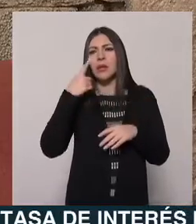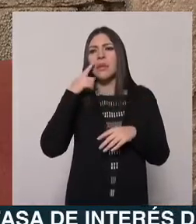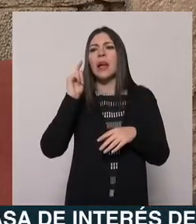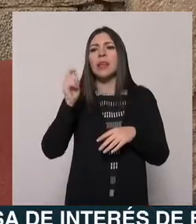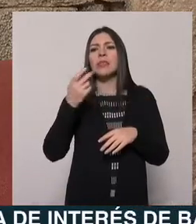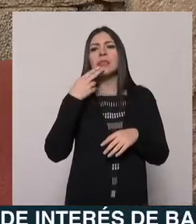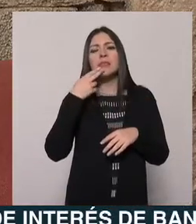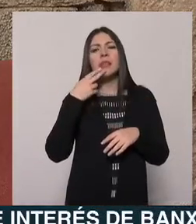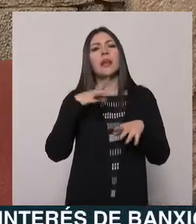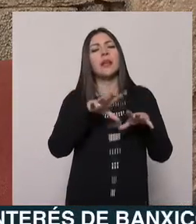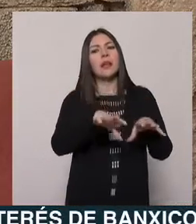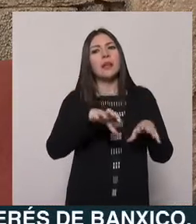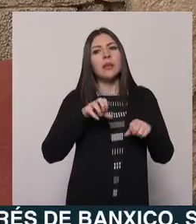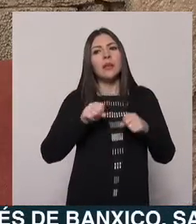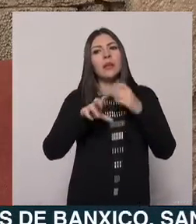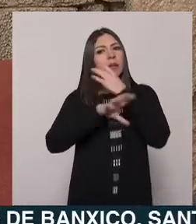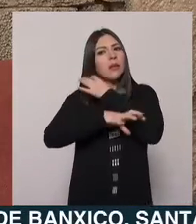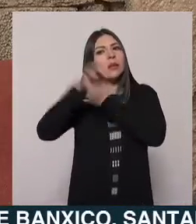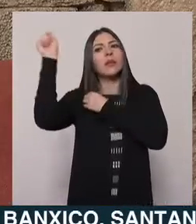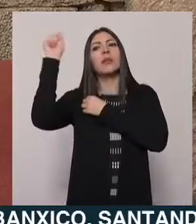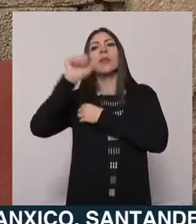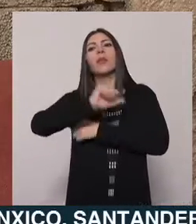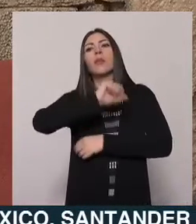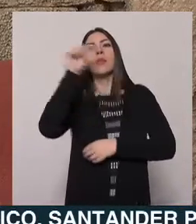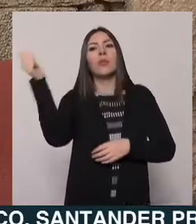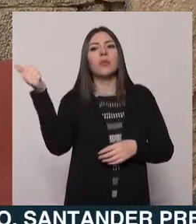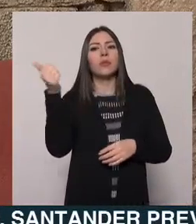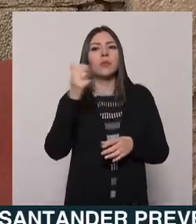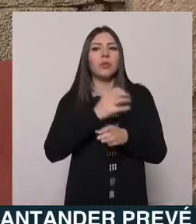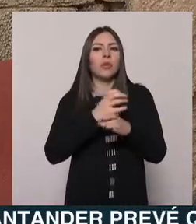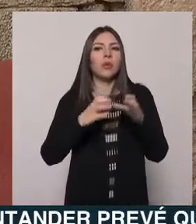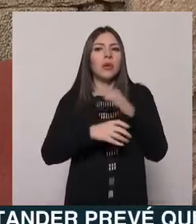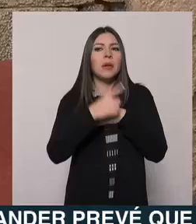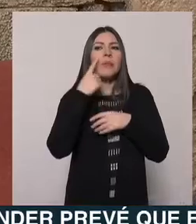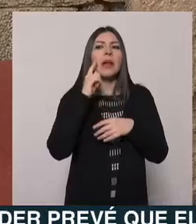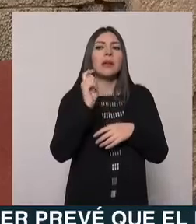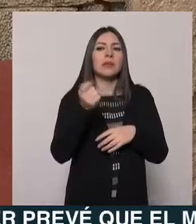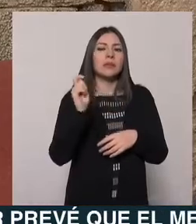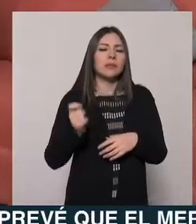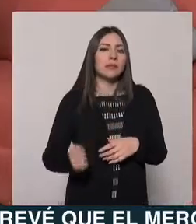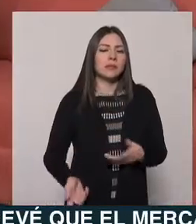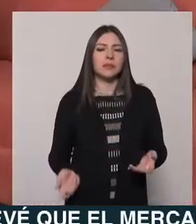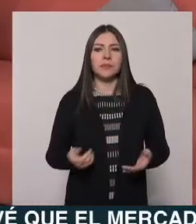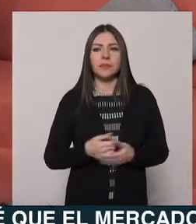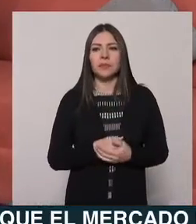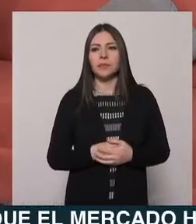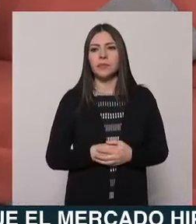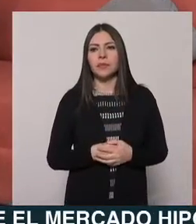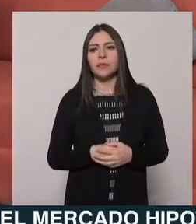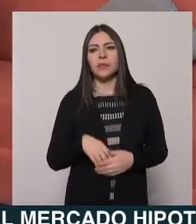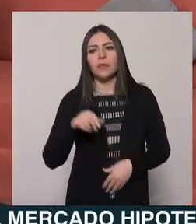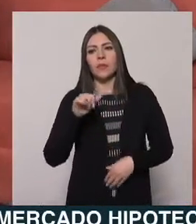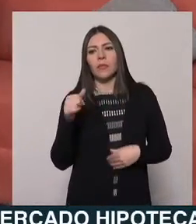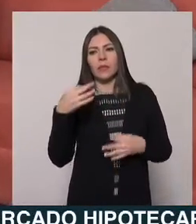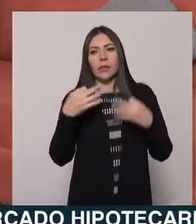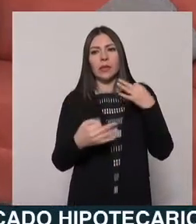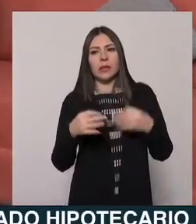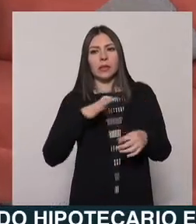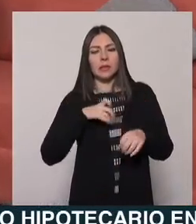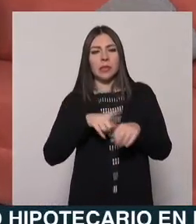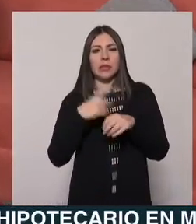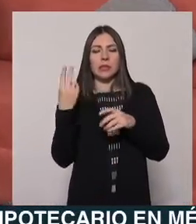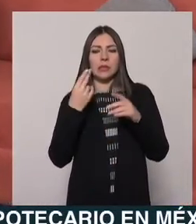la adopción, si lo llevaron con otros medios. Y que, malos, bueno, al respecto, etcétera. los juzgadores especializados necesitarán también